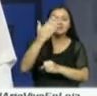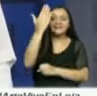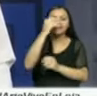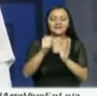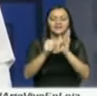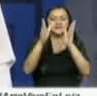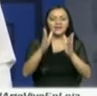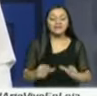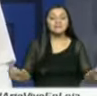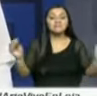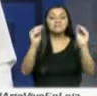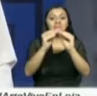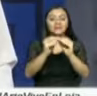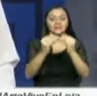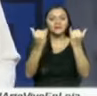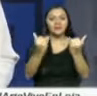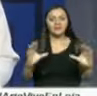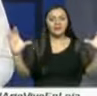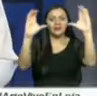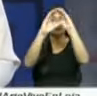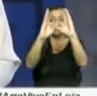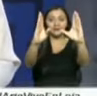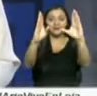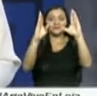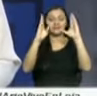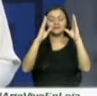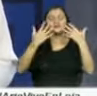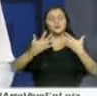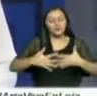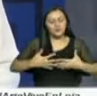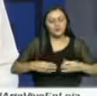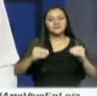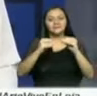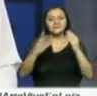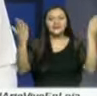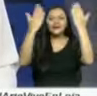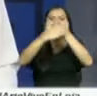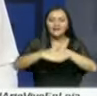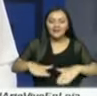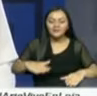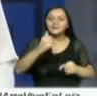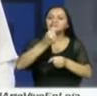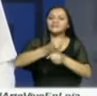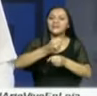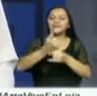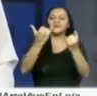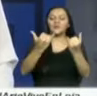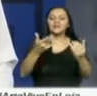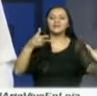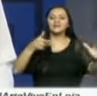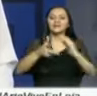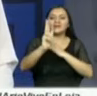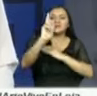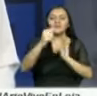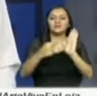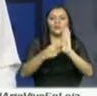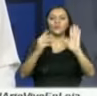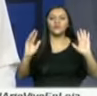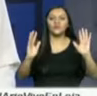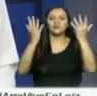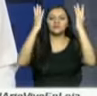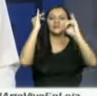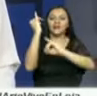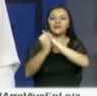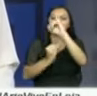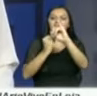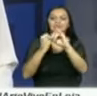y particularmente a esta hora de la noche, cuando concluimos ya lo que es la inauguración del Festival